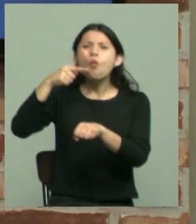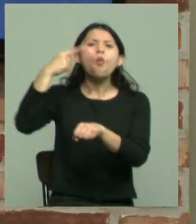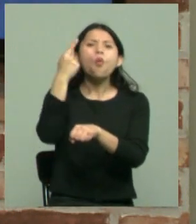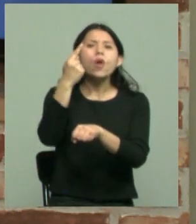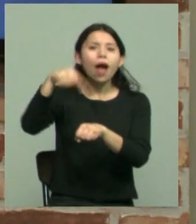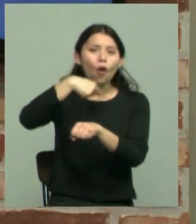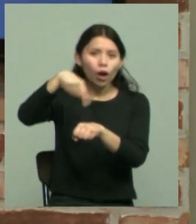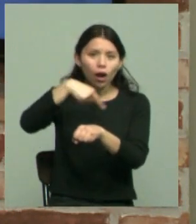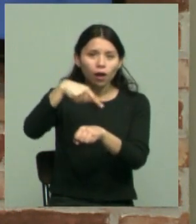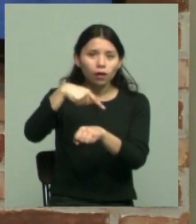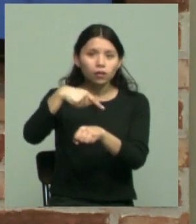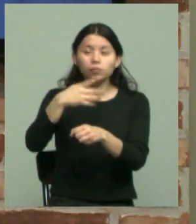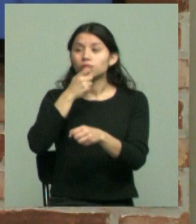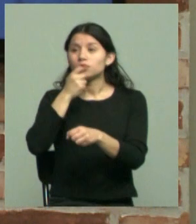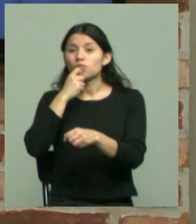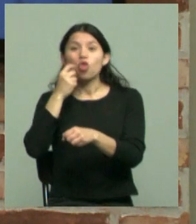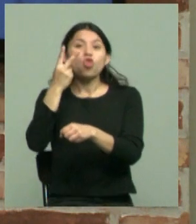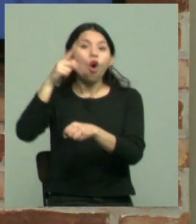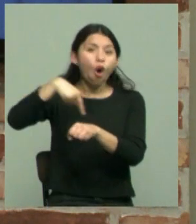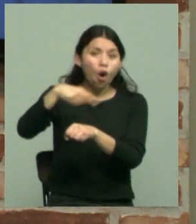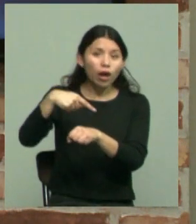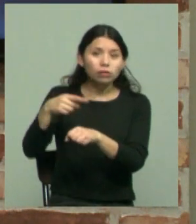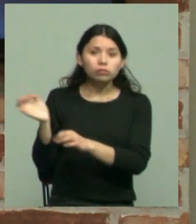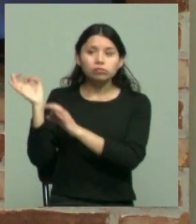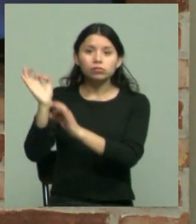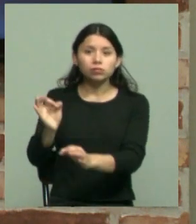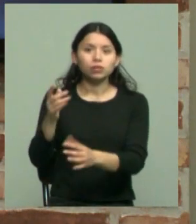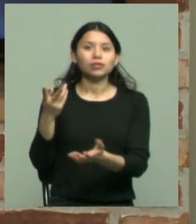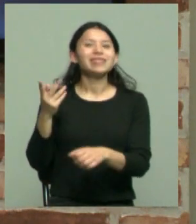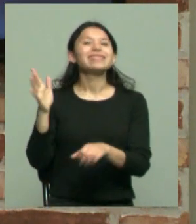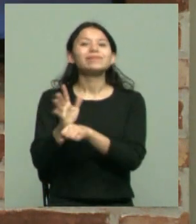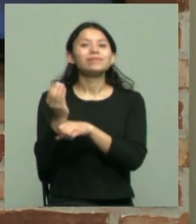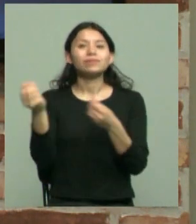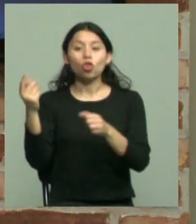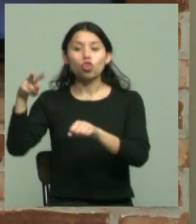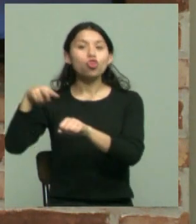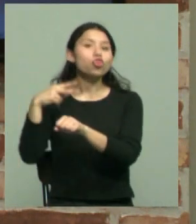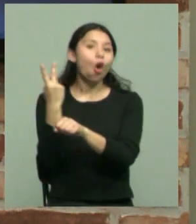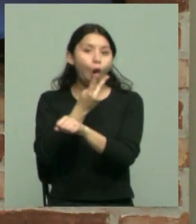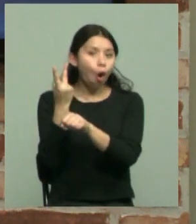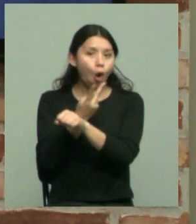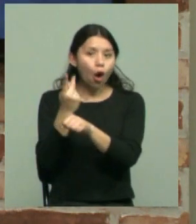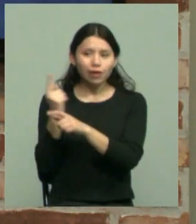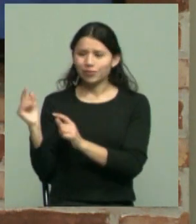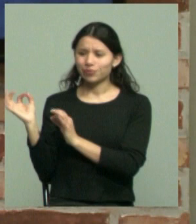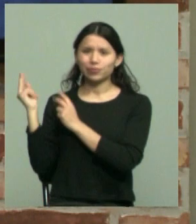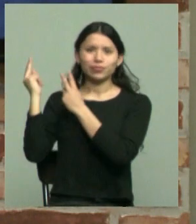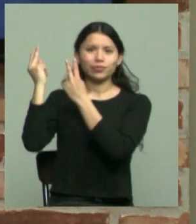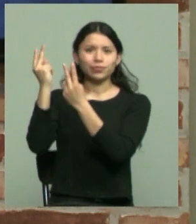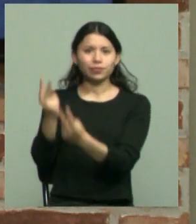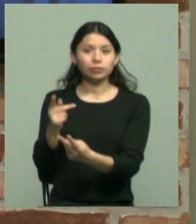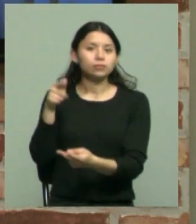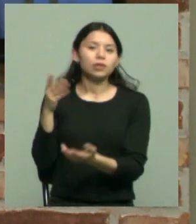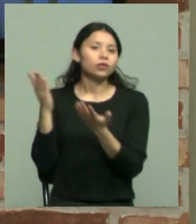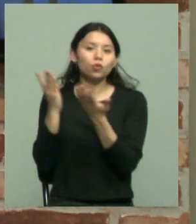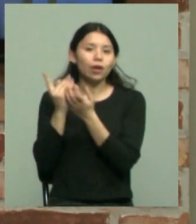entonces esa persona tiene 2 horas menos en su día para dedicarle al estudio. Claro. Con todo lo demás que hacer. Se va complicando y lo